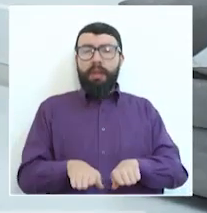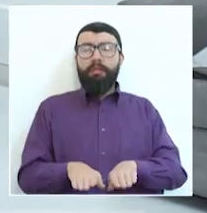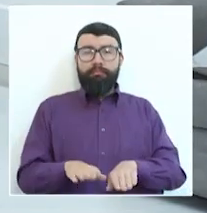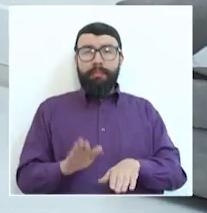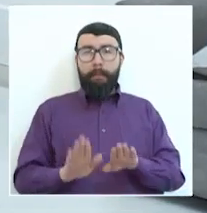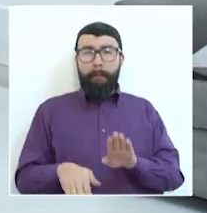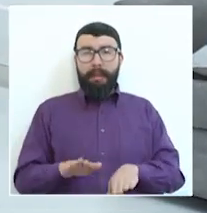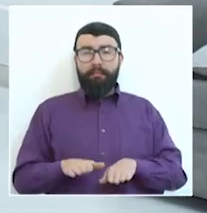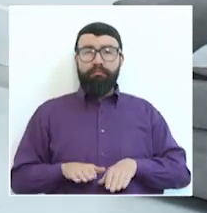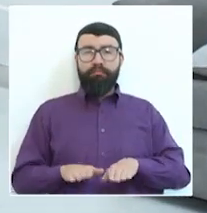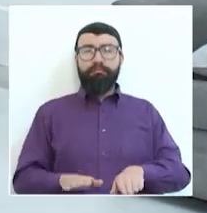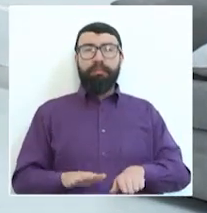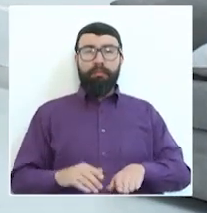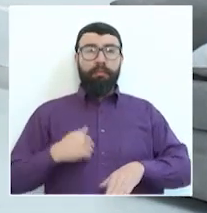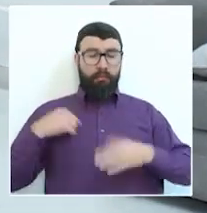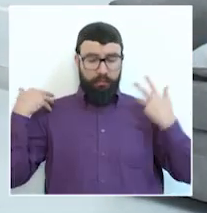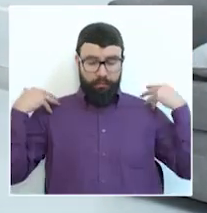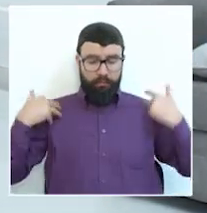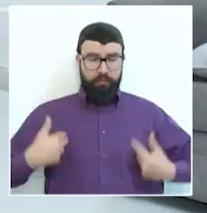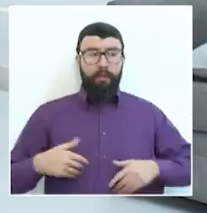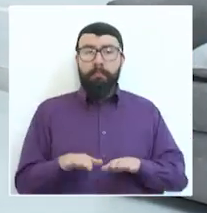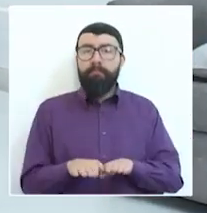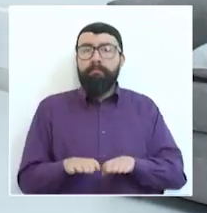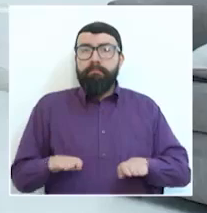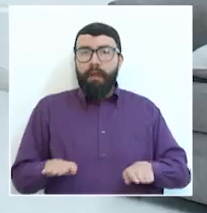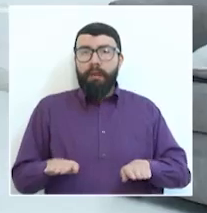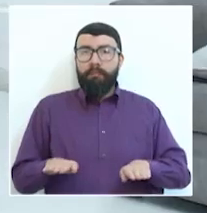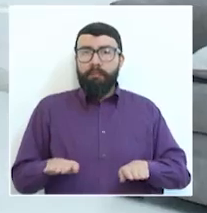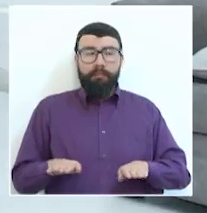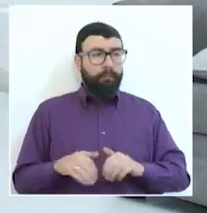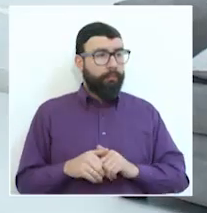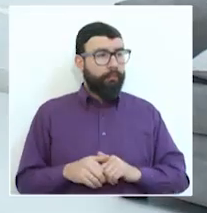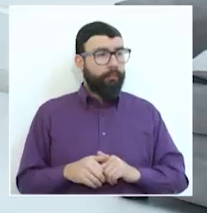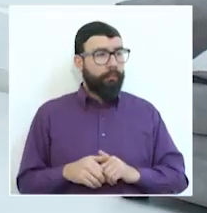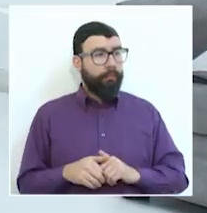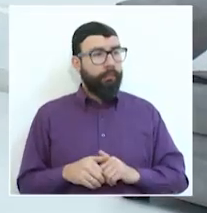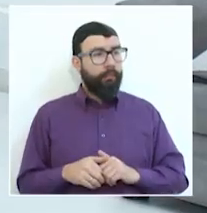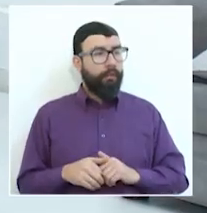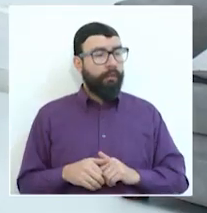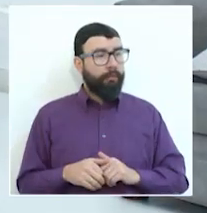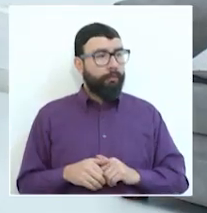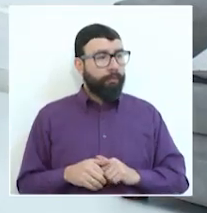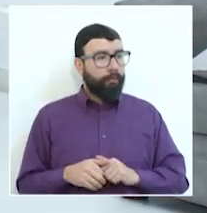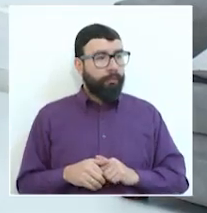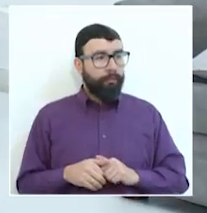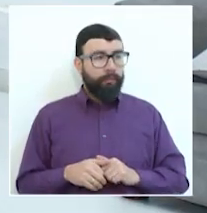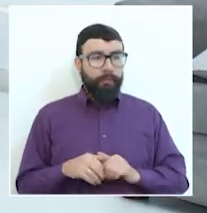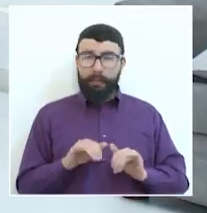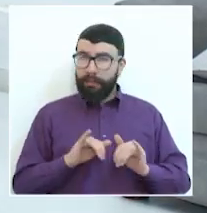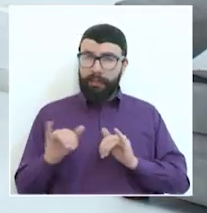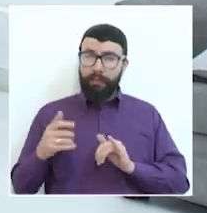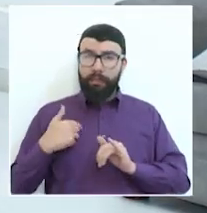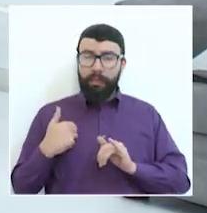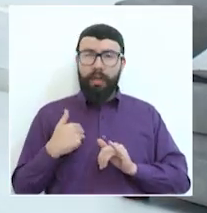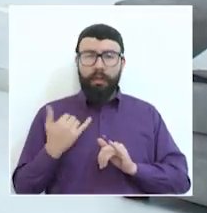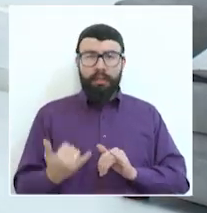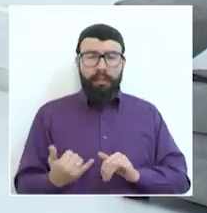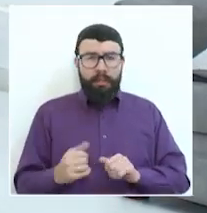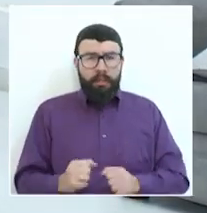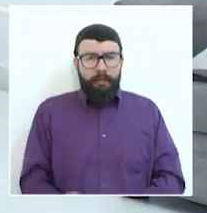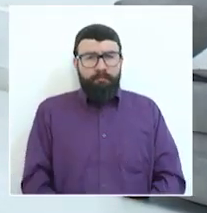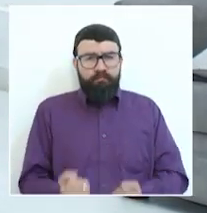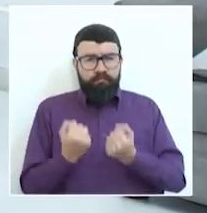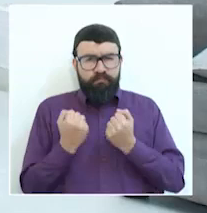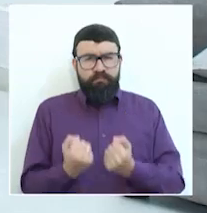¿sí? Al ancho de los hombros o un poquito más abierto, puede ser un poquito más abierto. El peso lo voy a llevar en todo el pie, no solo es